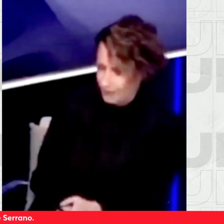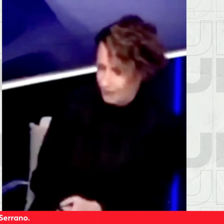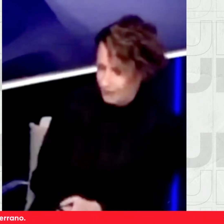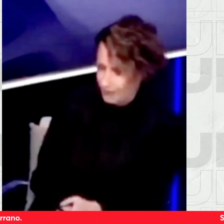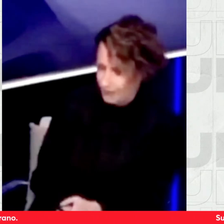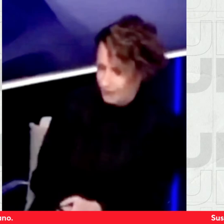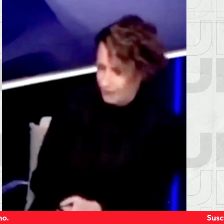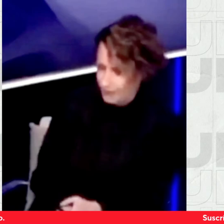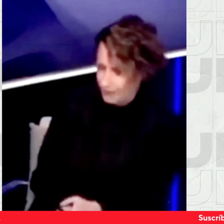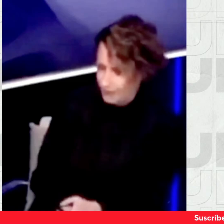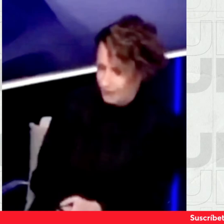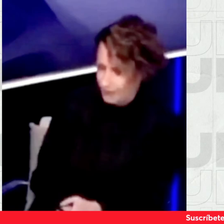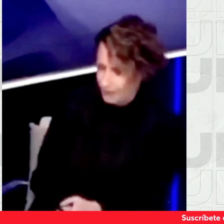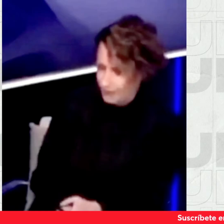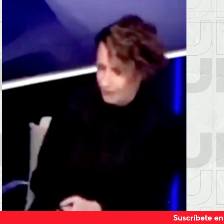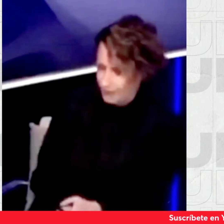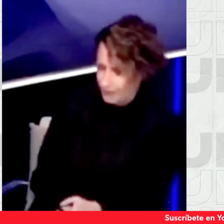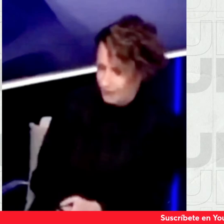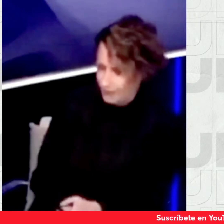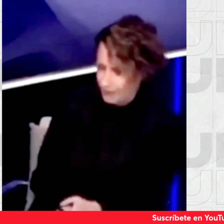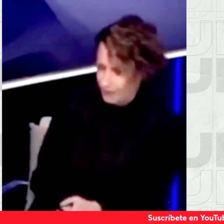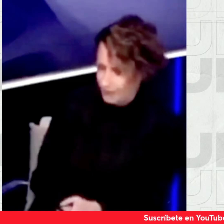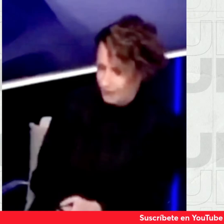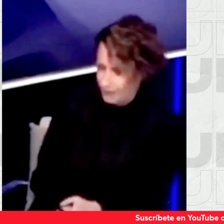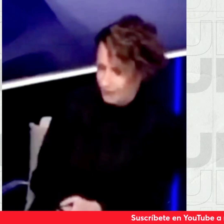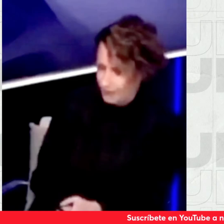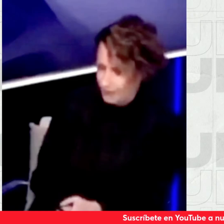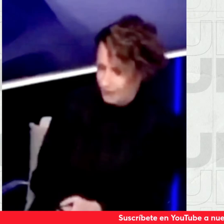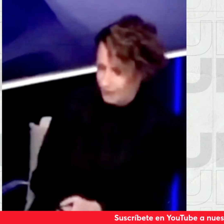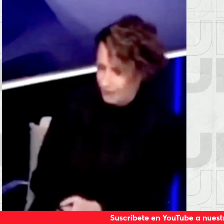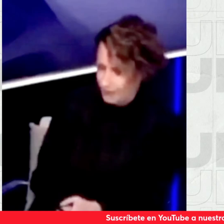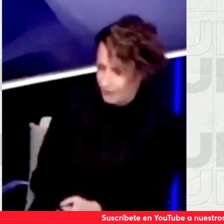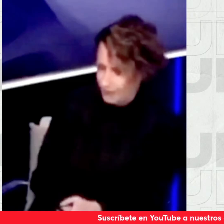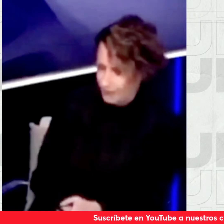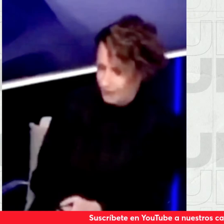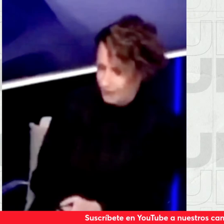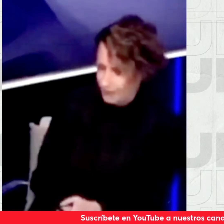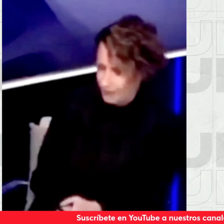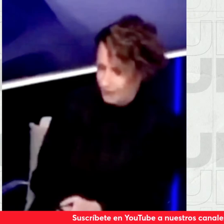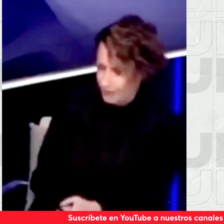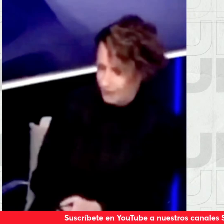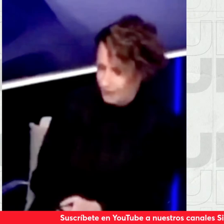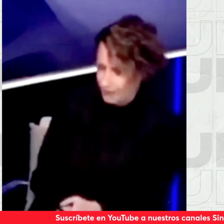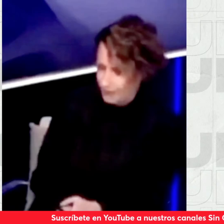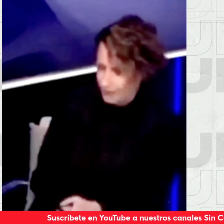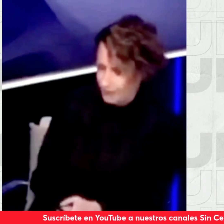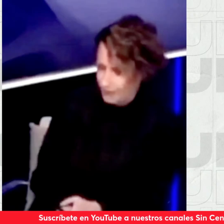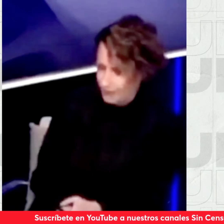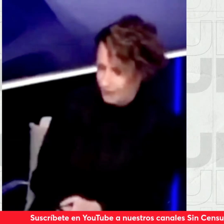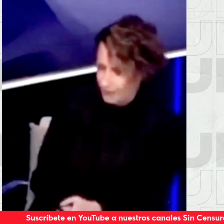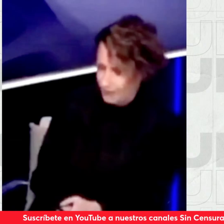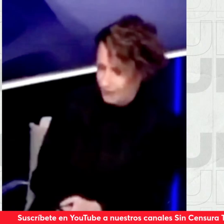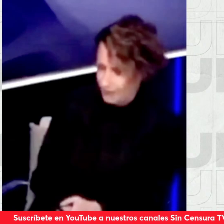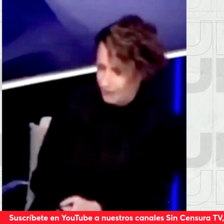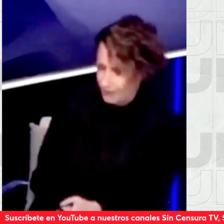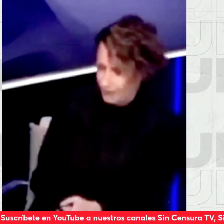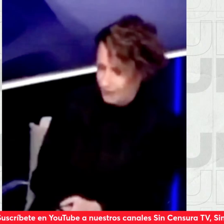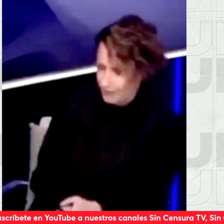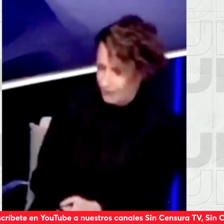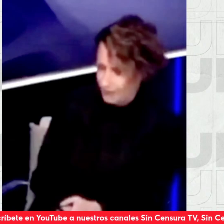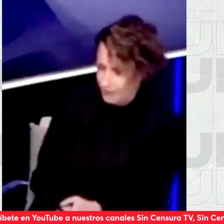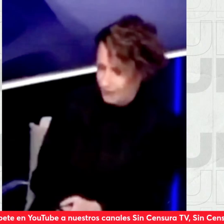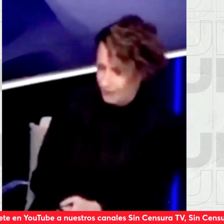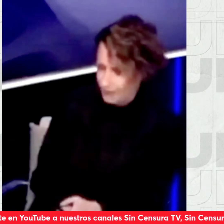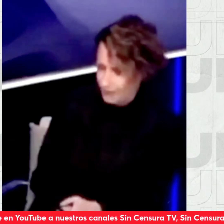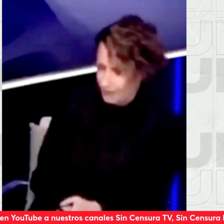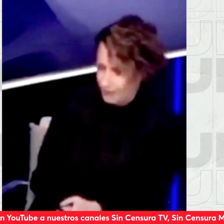ha producido una disminución de la pobreza, me parece fundamental, una disminución de la desigualdad, que también me parece importante.